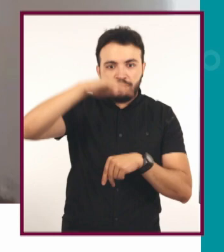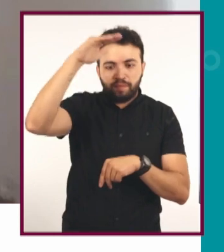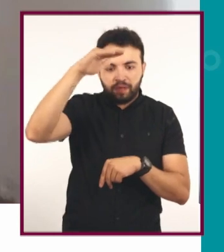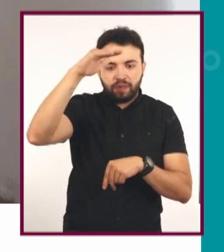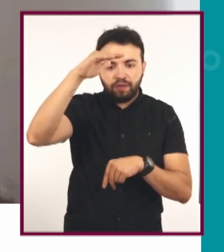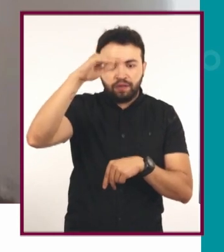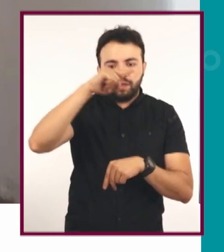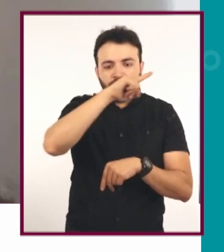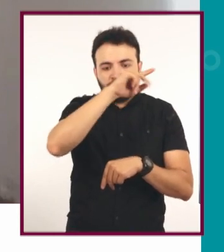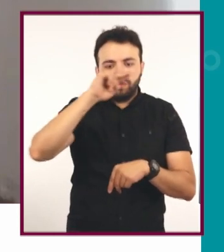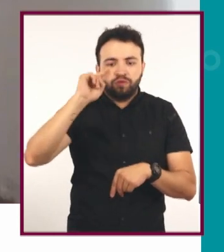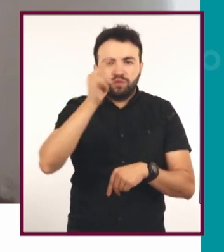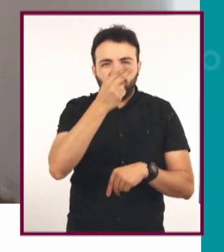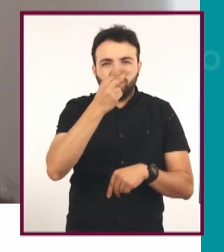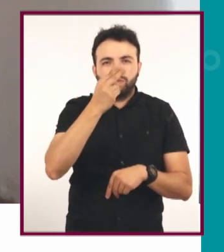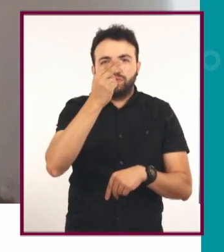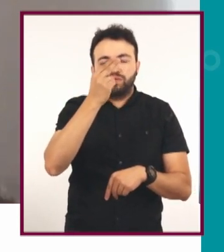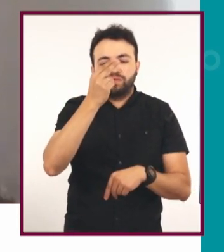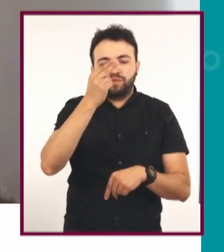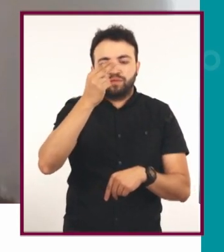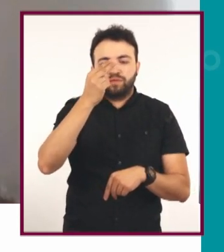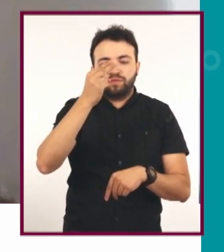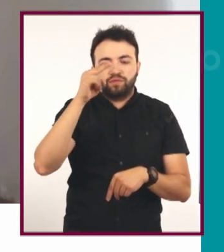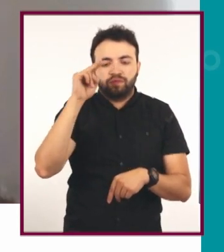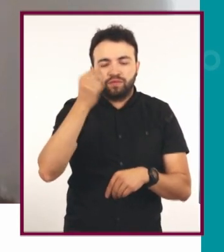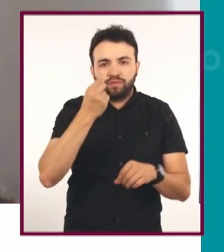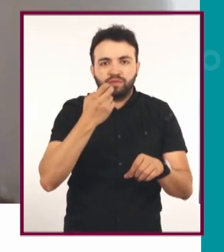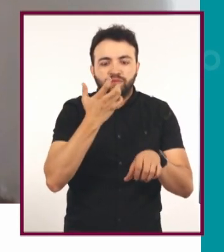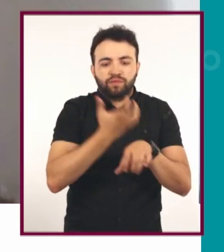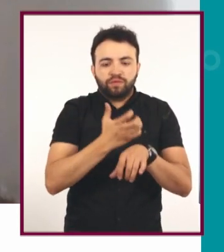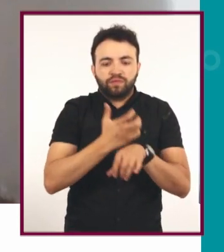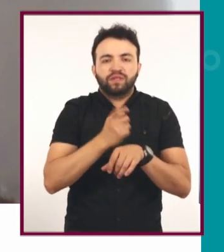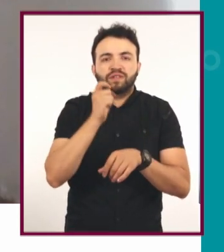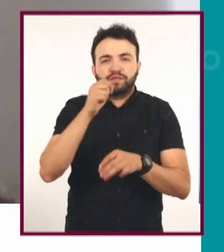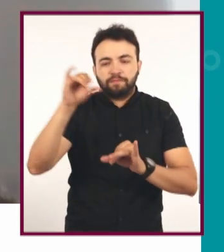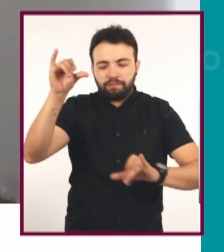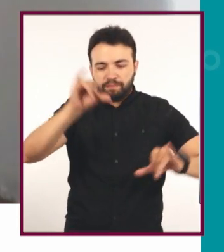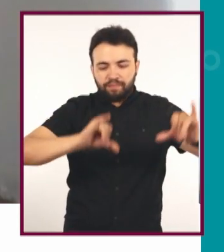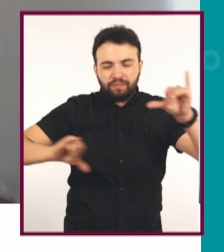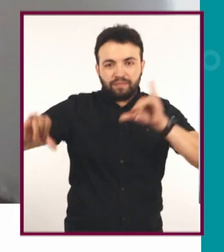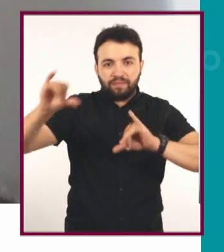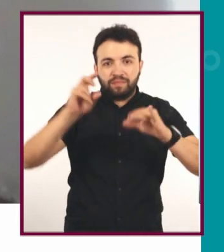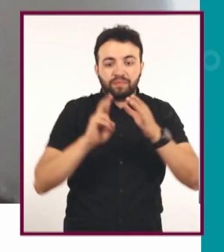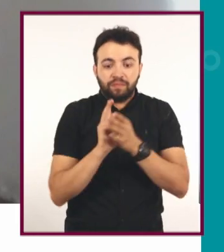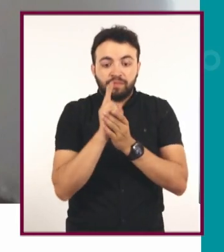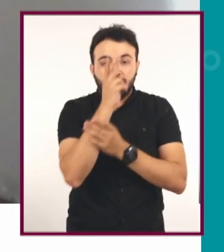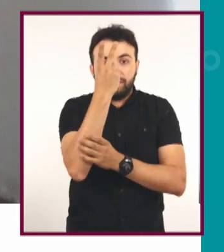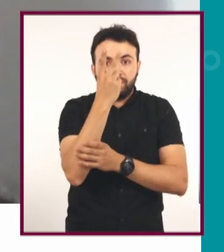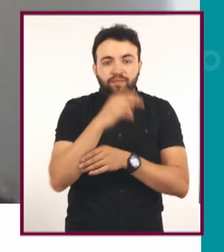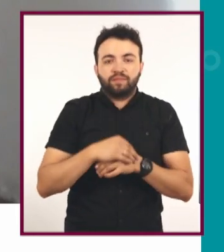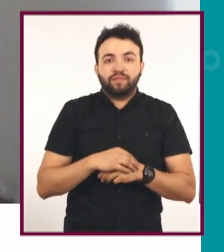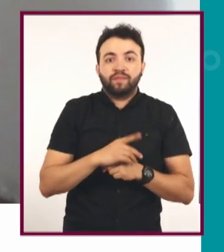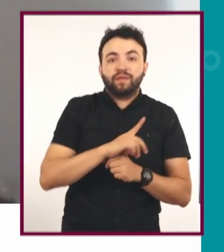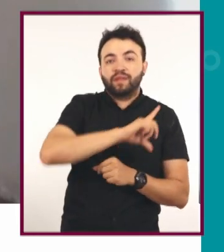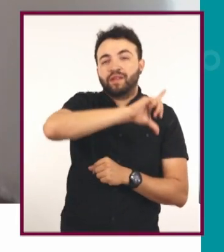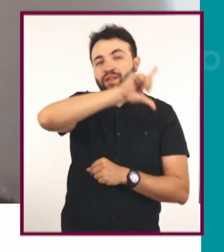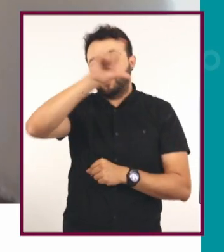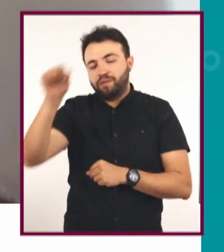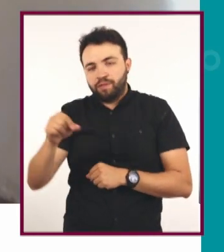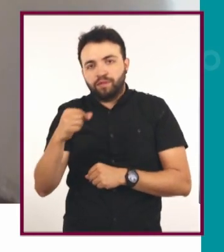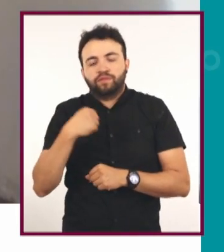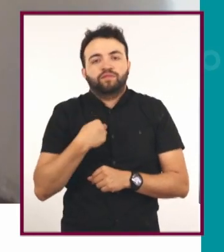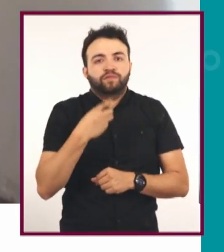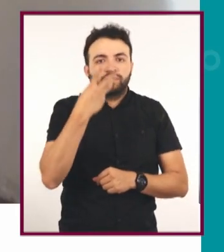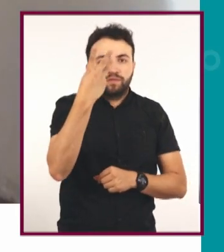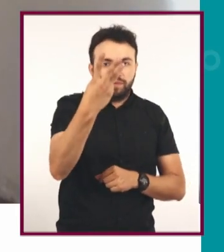Y después hice un doctorado, como te decía antes, en la Universidad de Columbia, Nueva York, con la especialidad en genética en plantas